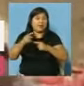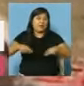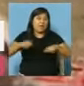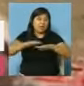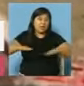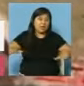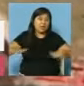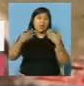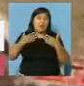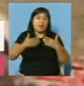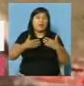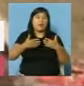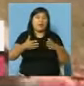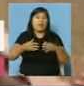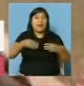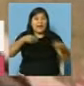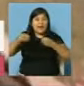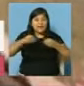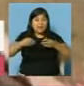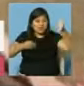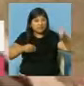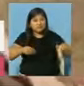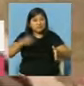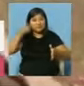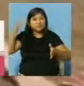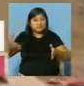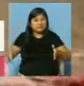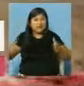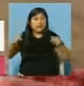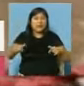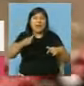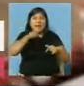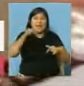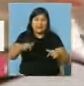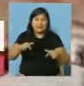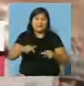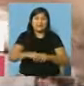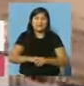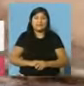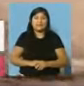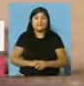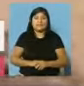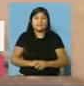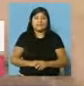ponen cartones o tiran cosas para tapar este canal,